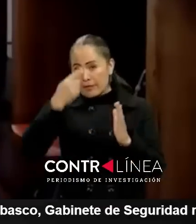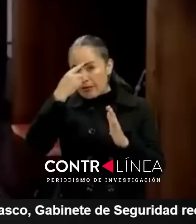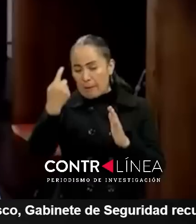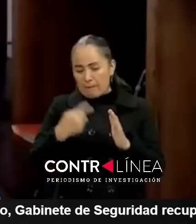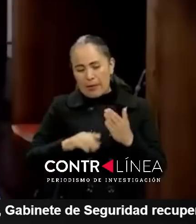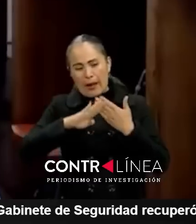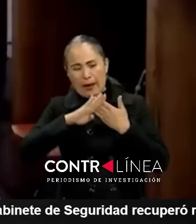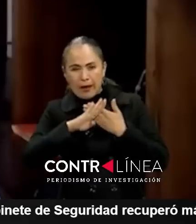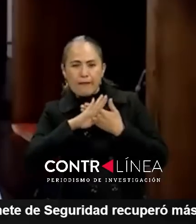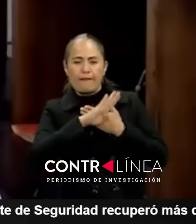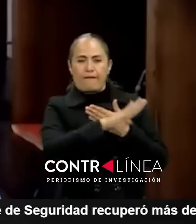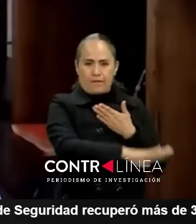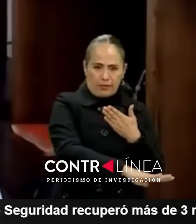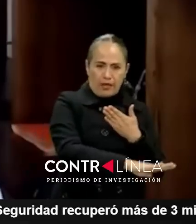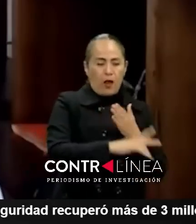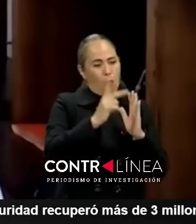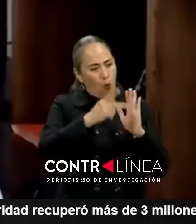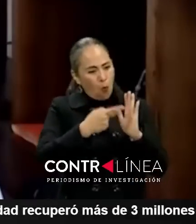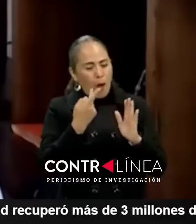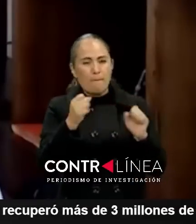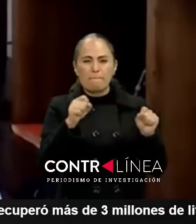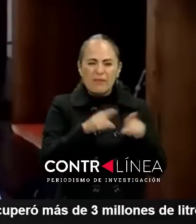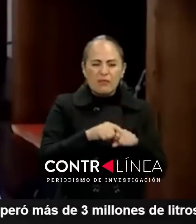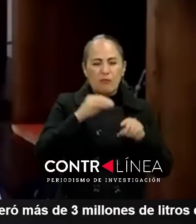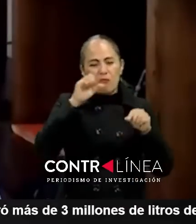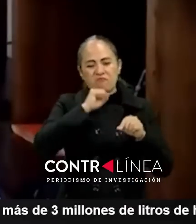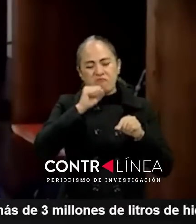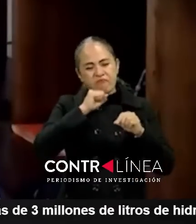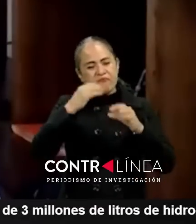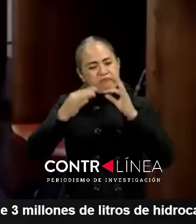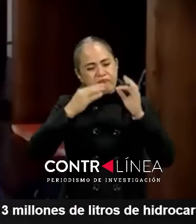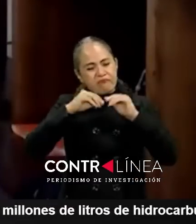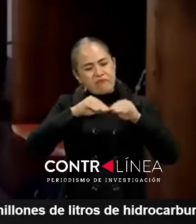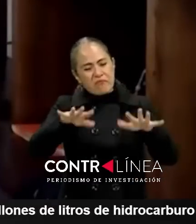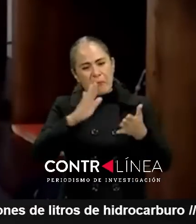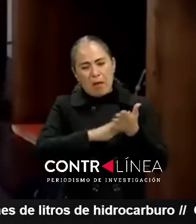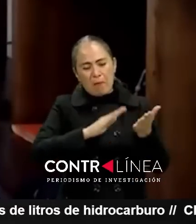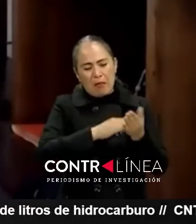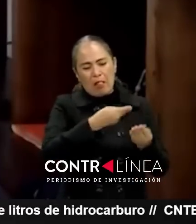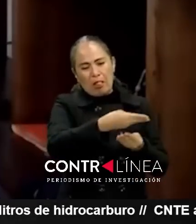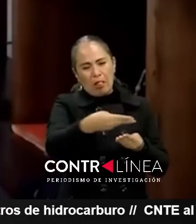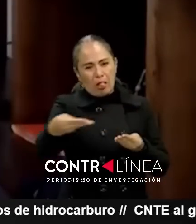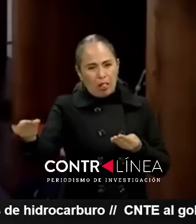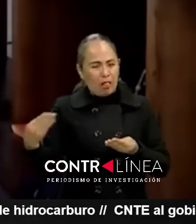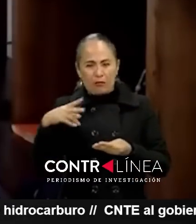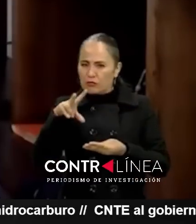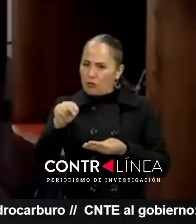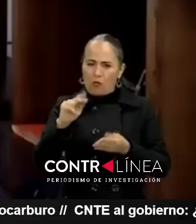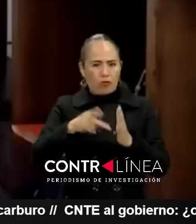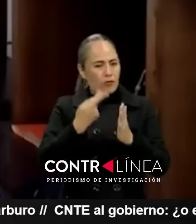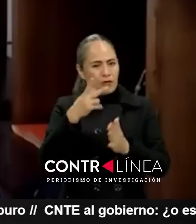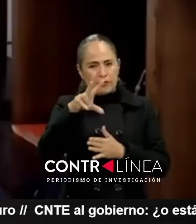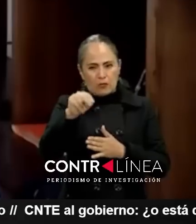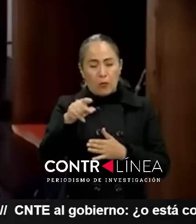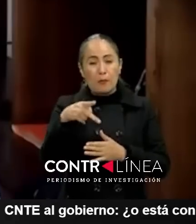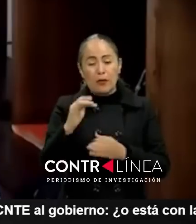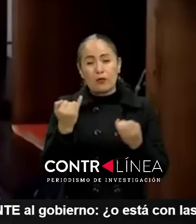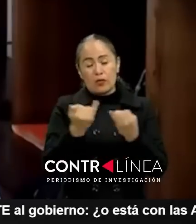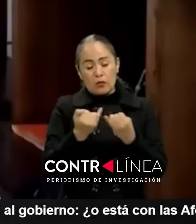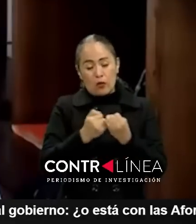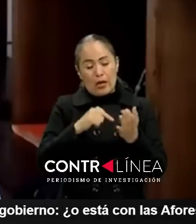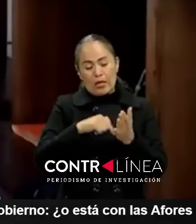evitar que continúen o se repitan estas prácticas. Sin embargo, también es necesario que dicha medida sea